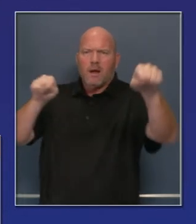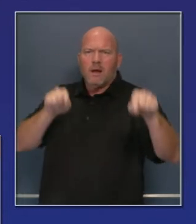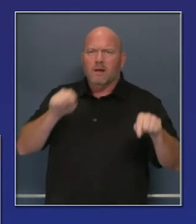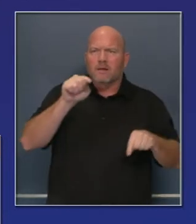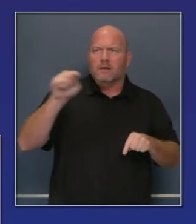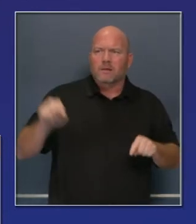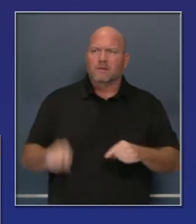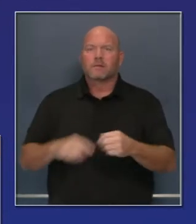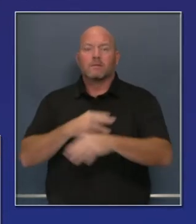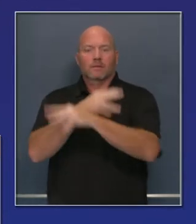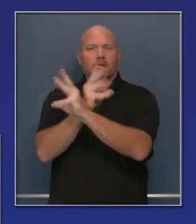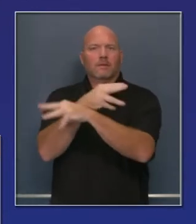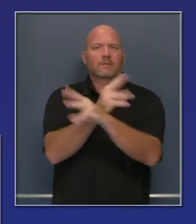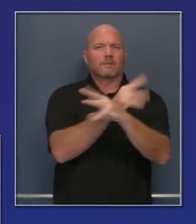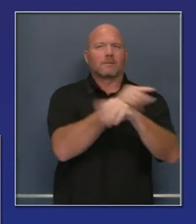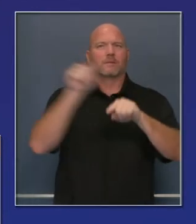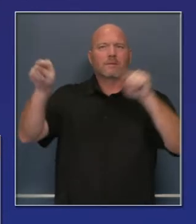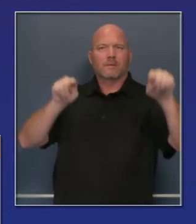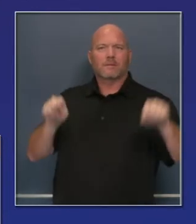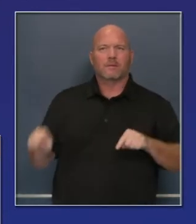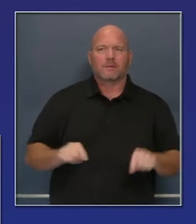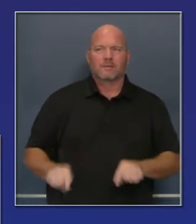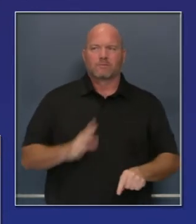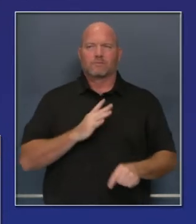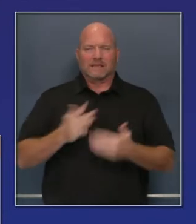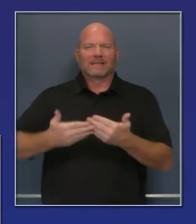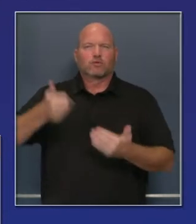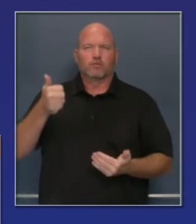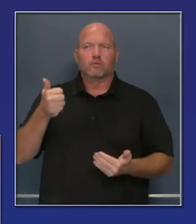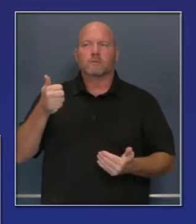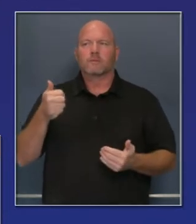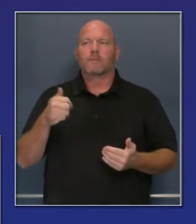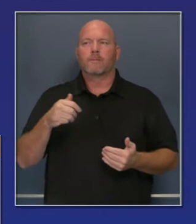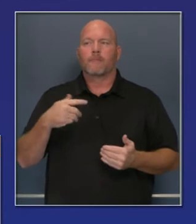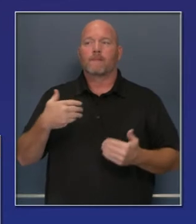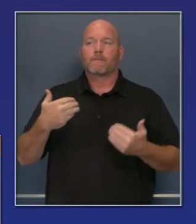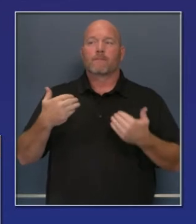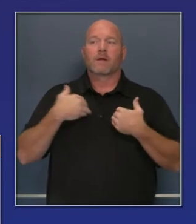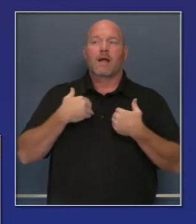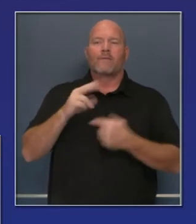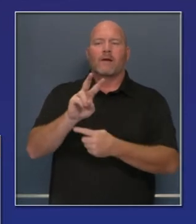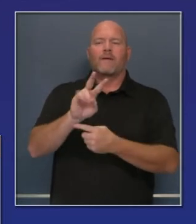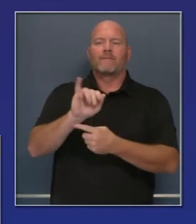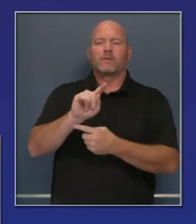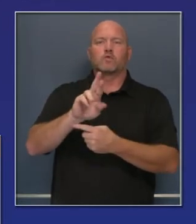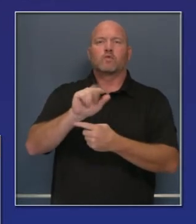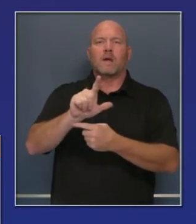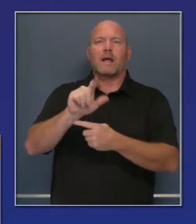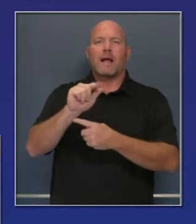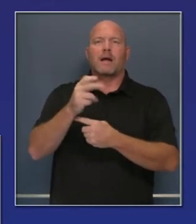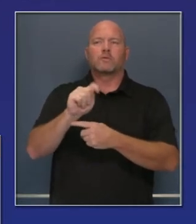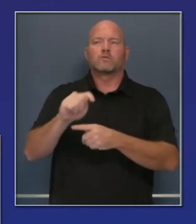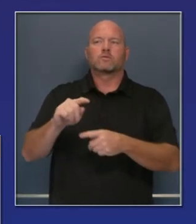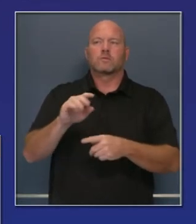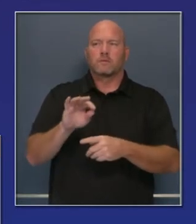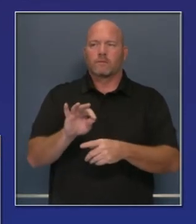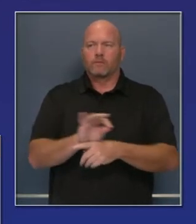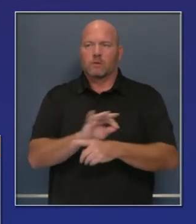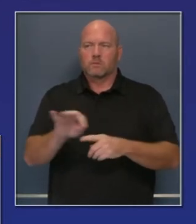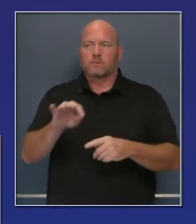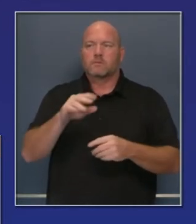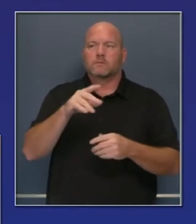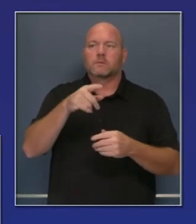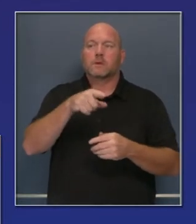millas porque pueden hacerlo remotamente. Y también agregando una función de virtual a CalConnect, es